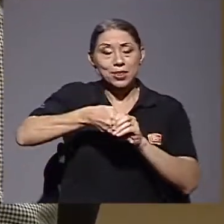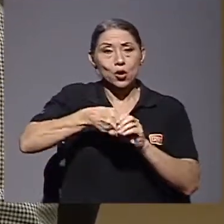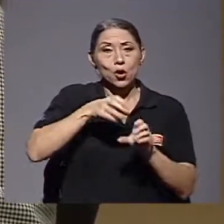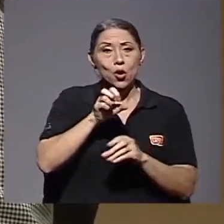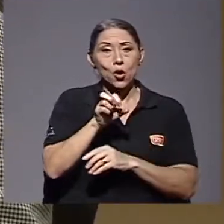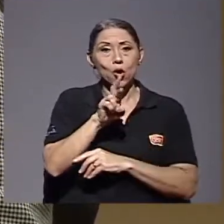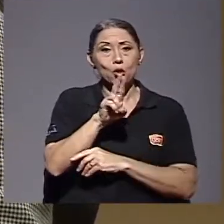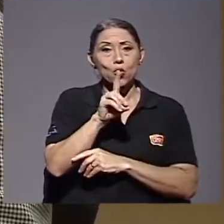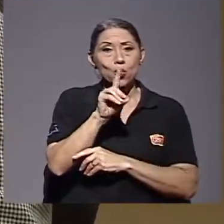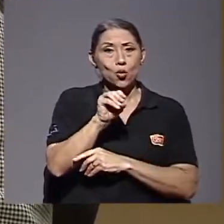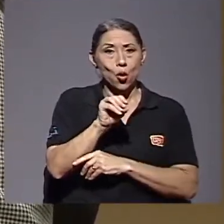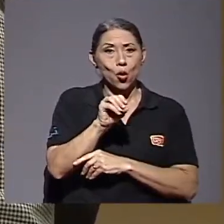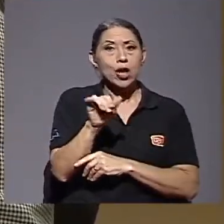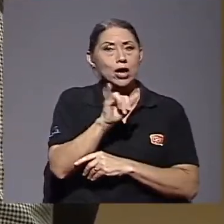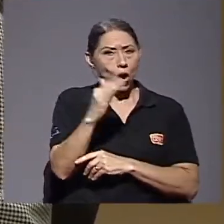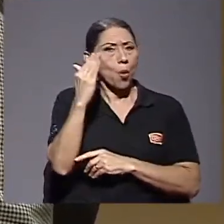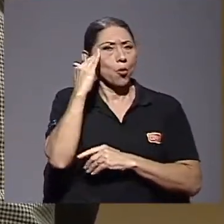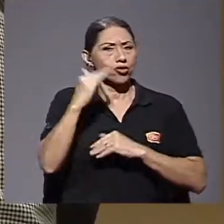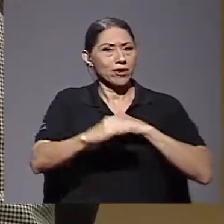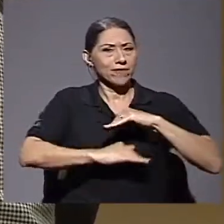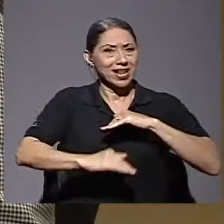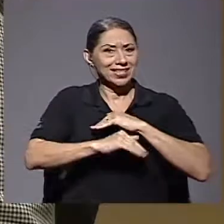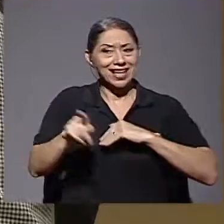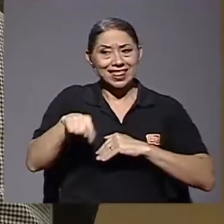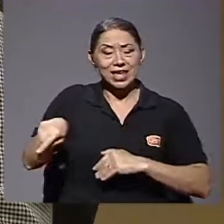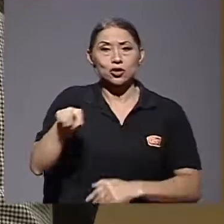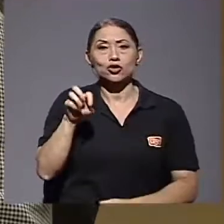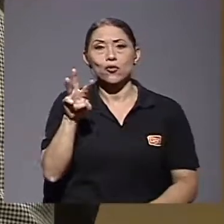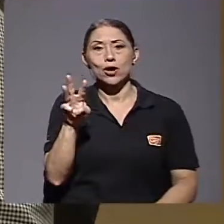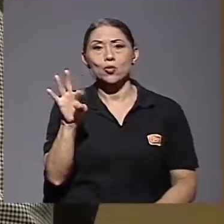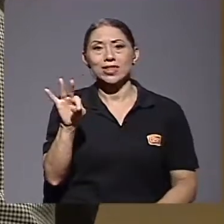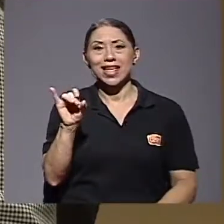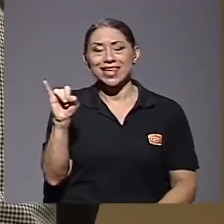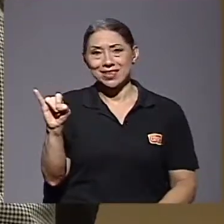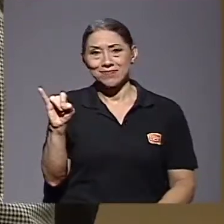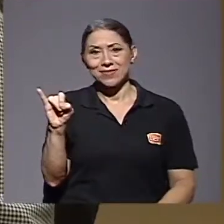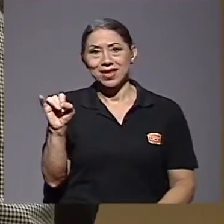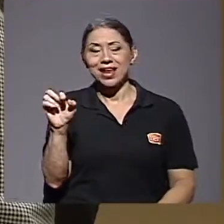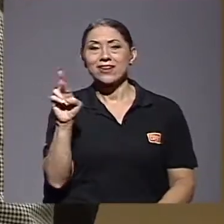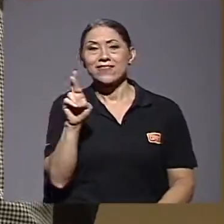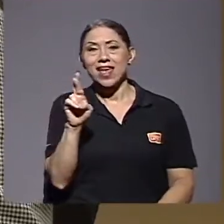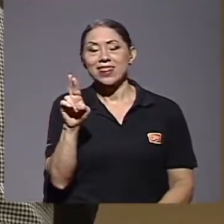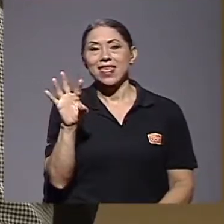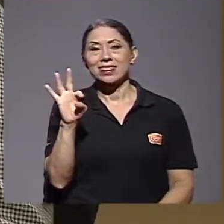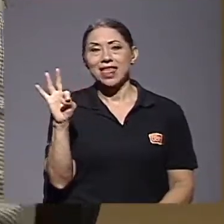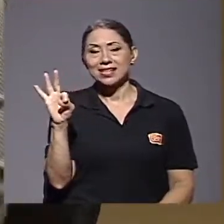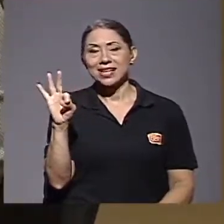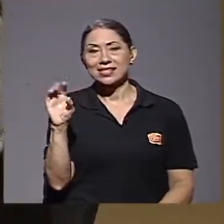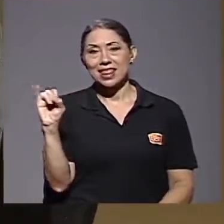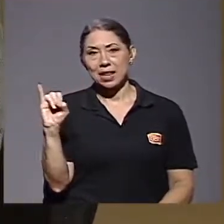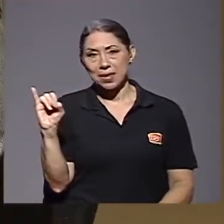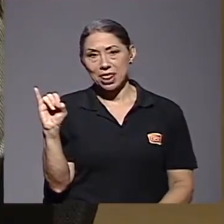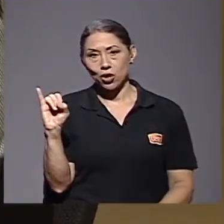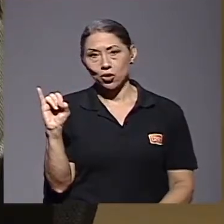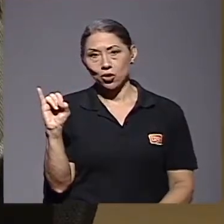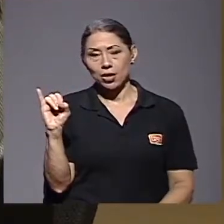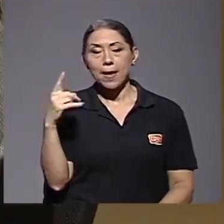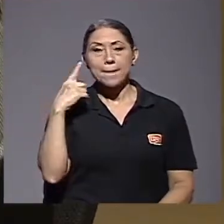referencia de ellos, que es WTI, West Texas Intermediate, para el mes